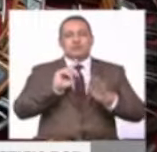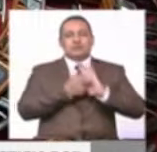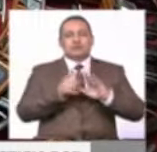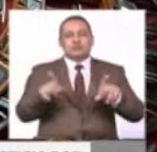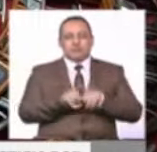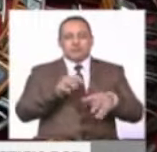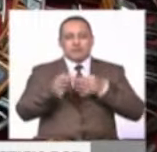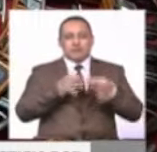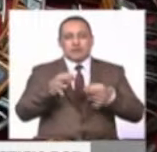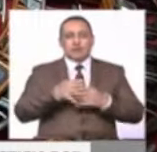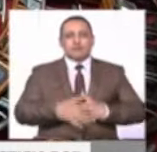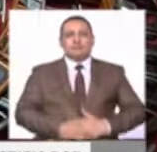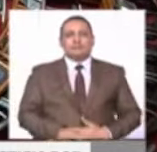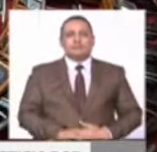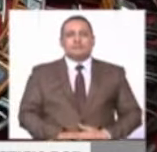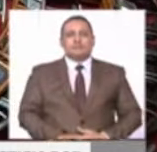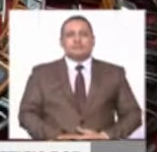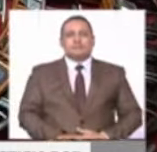poder